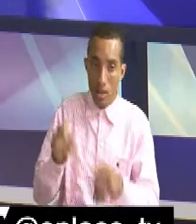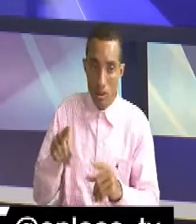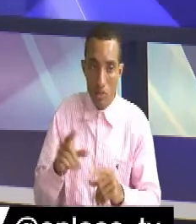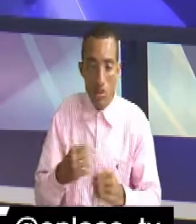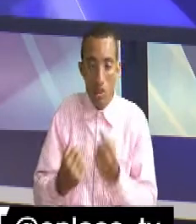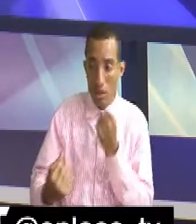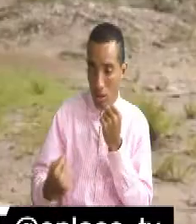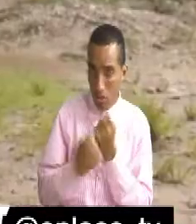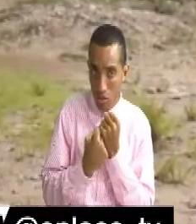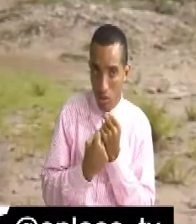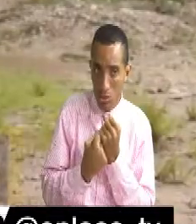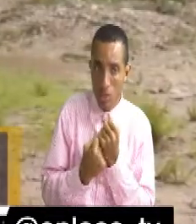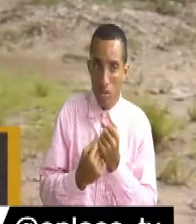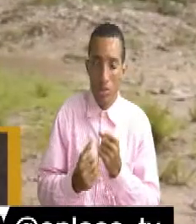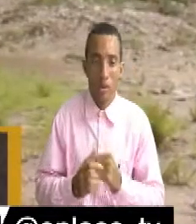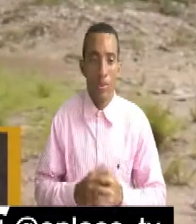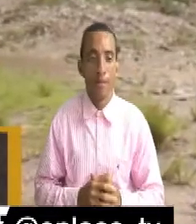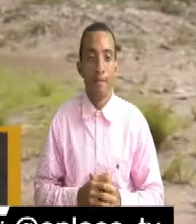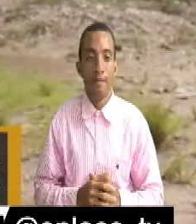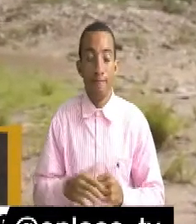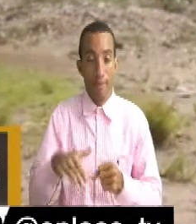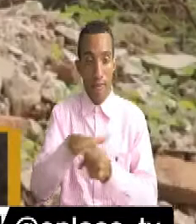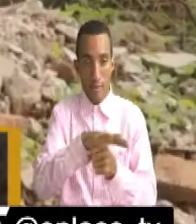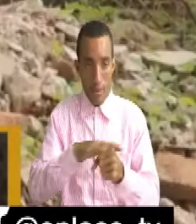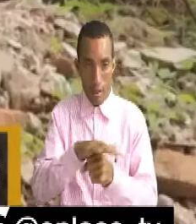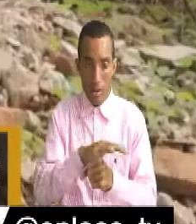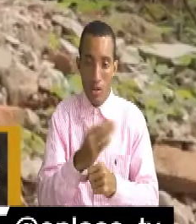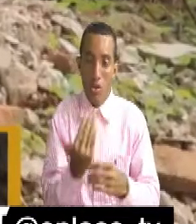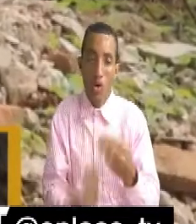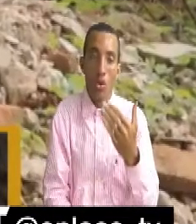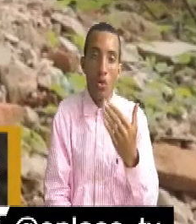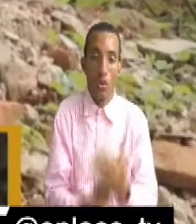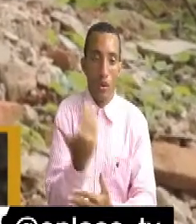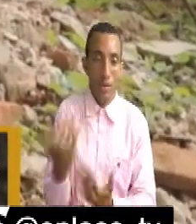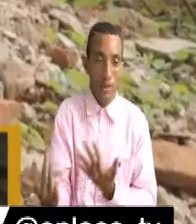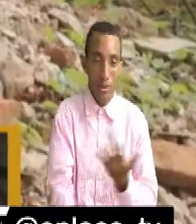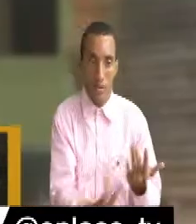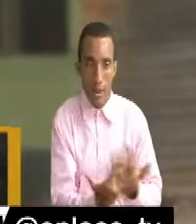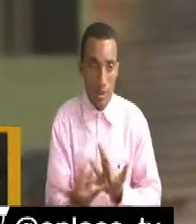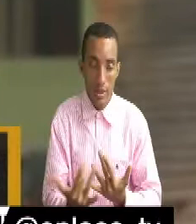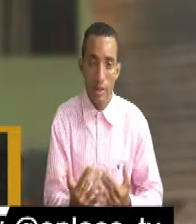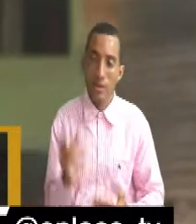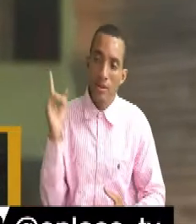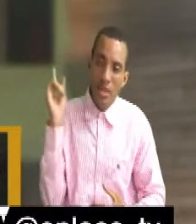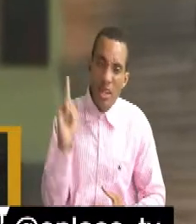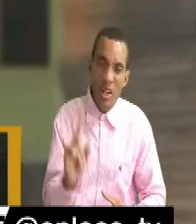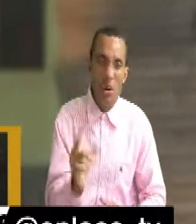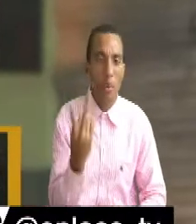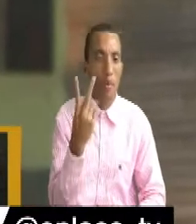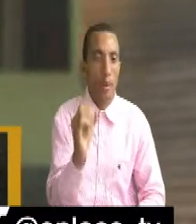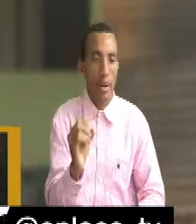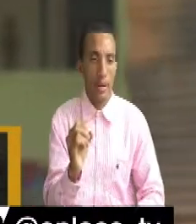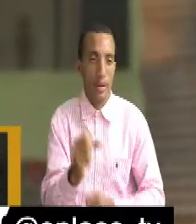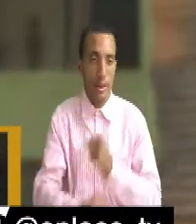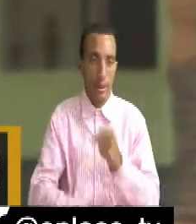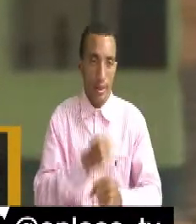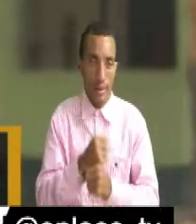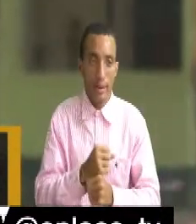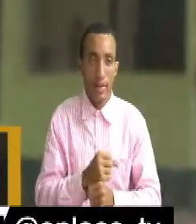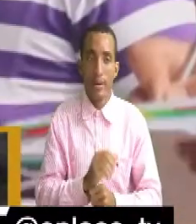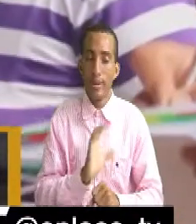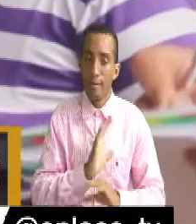apoyo. En el barrio Nueva Esperanza, ya con 20 años de creación, sus habitantes se ven obligados a cocinar